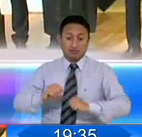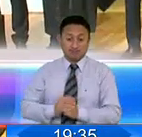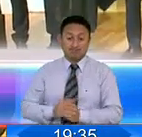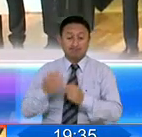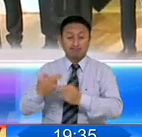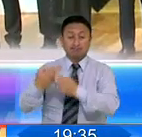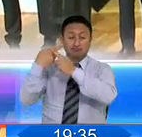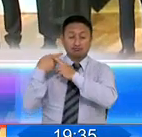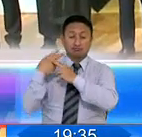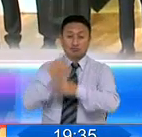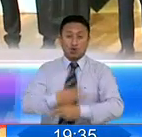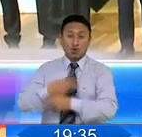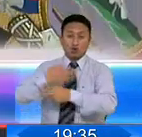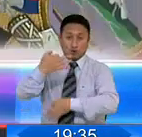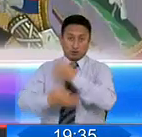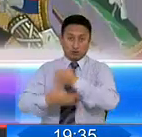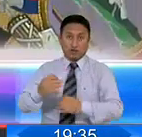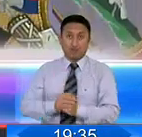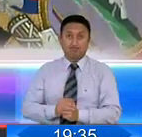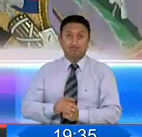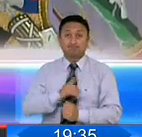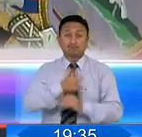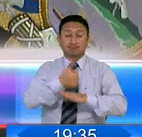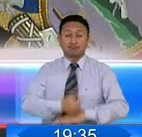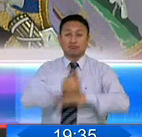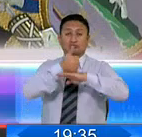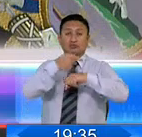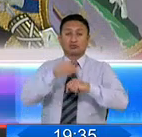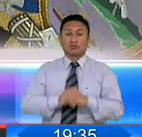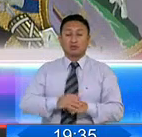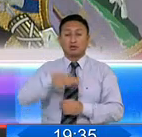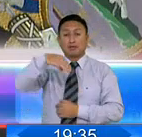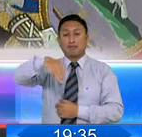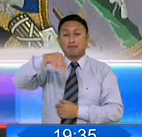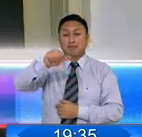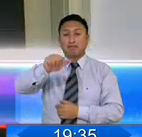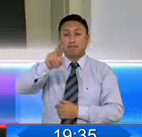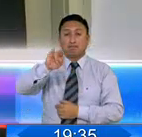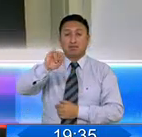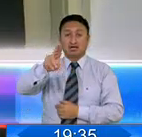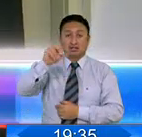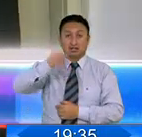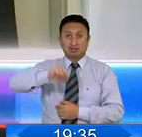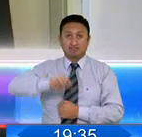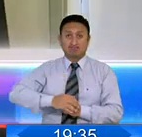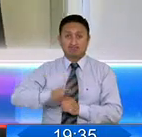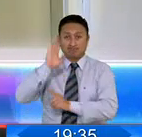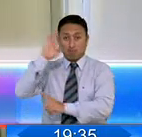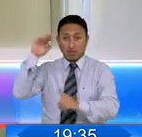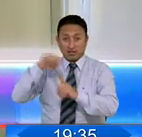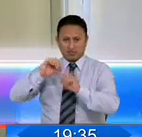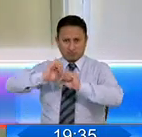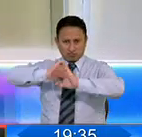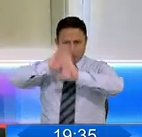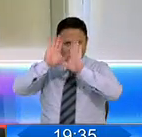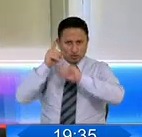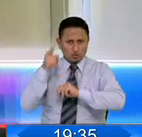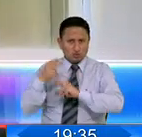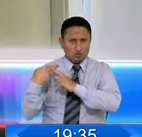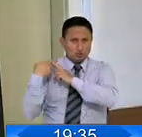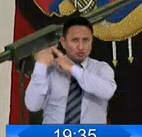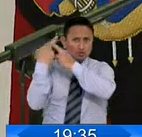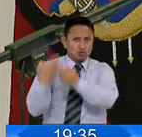de la Judicatura. La titular de la entidad, María del Carmen Maldonado, les envió un mensaje claro sobre su